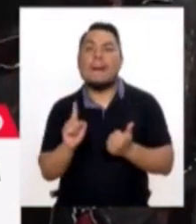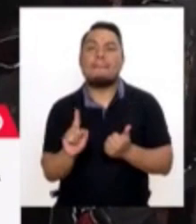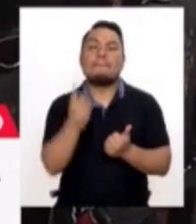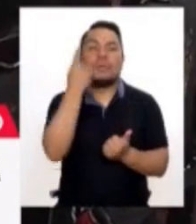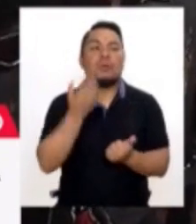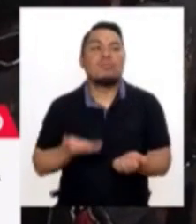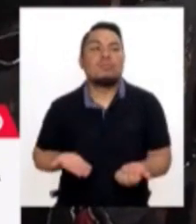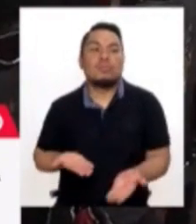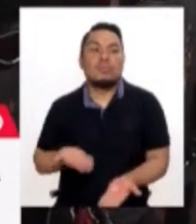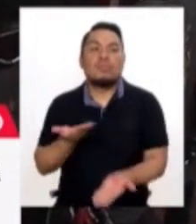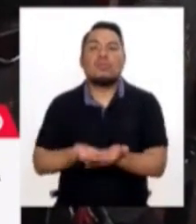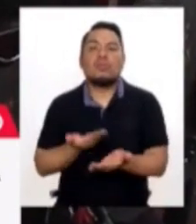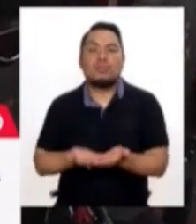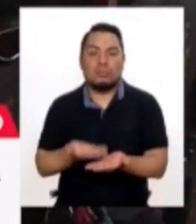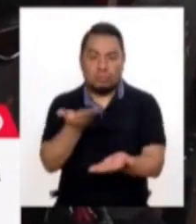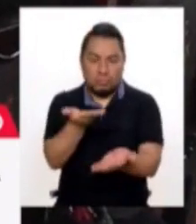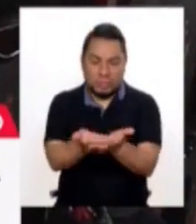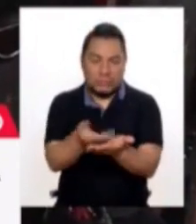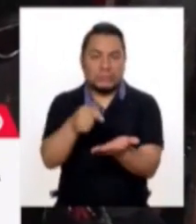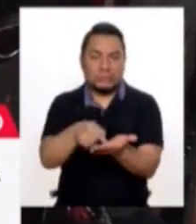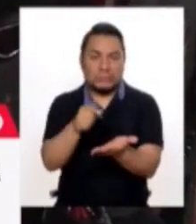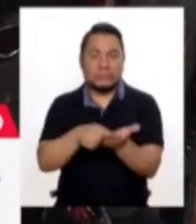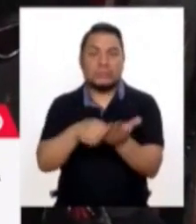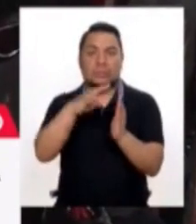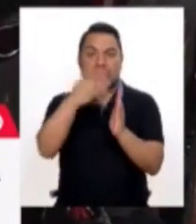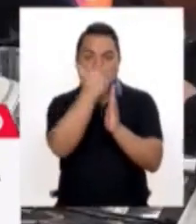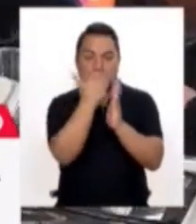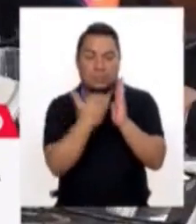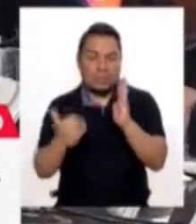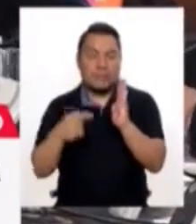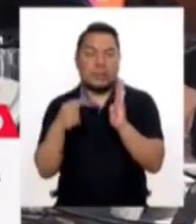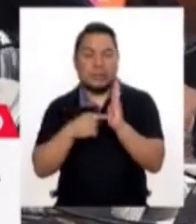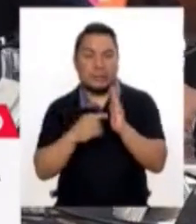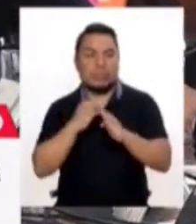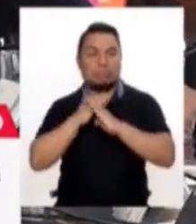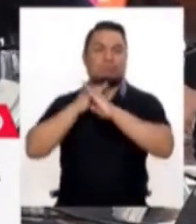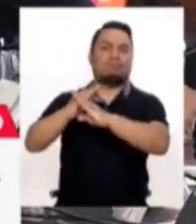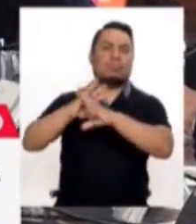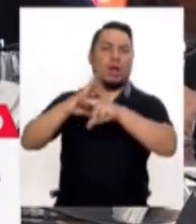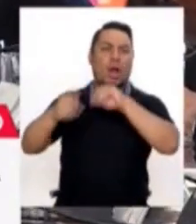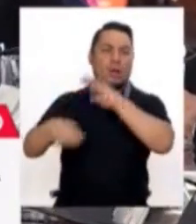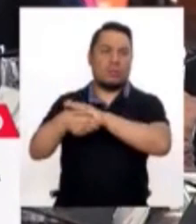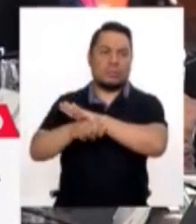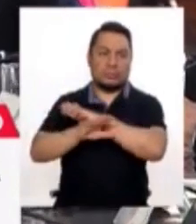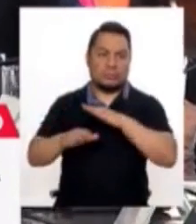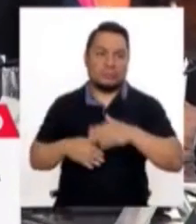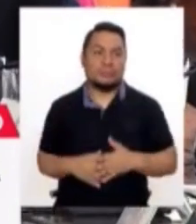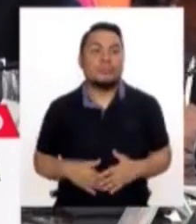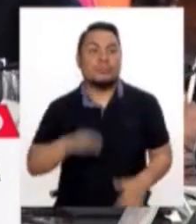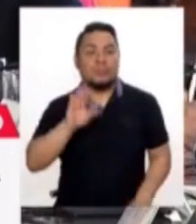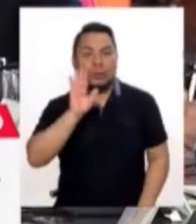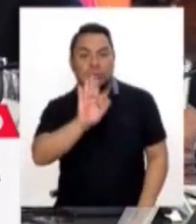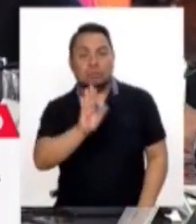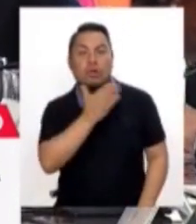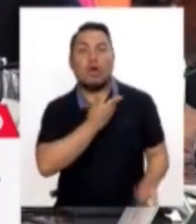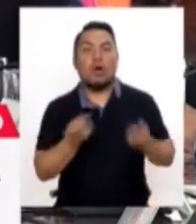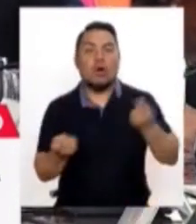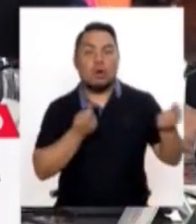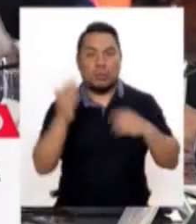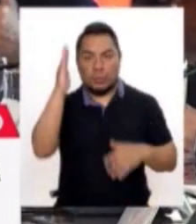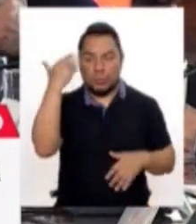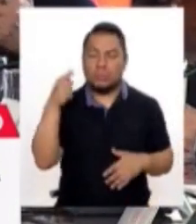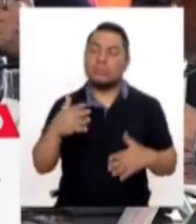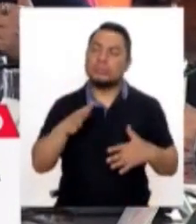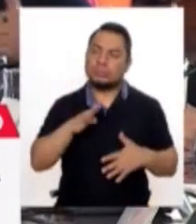a esta primera propuesta de una agenda mínima anticorrupción para que en su gobierno usted pudiera tener la